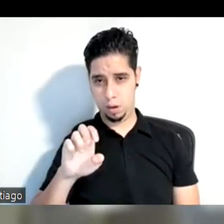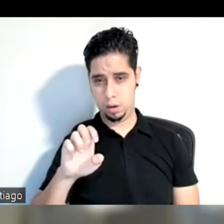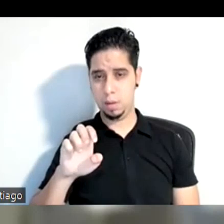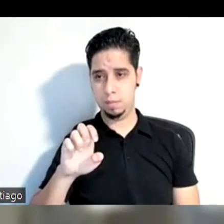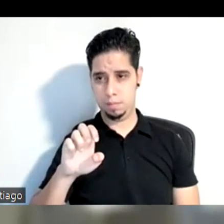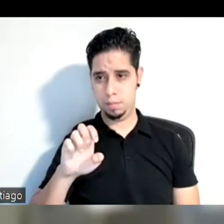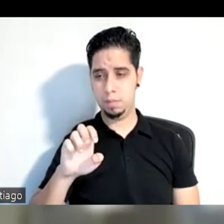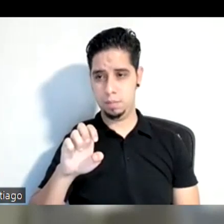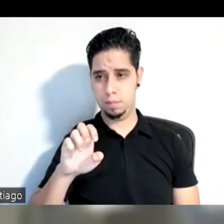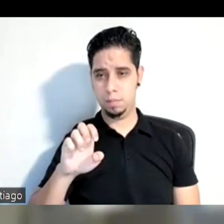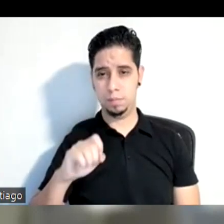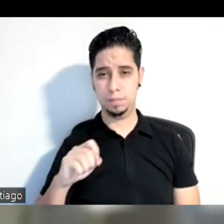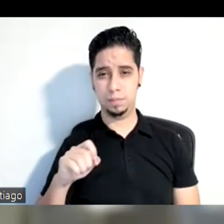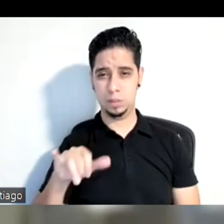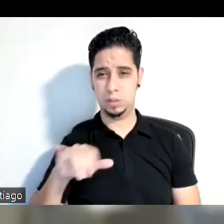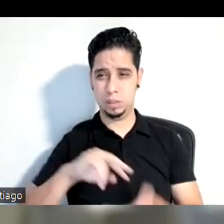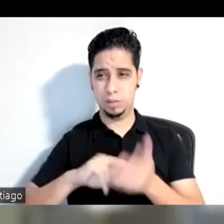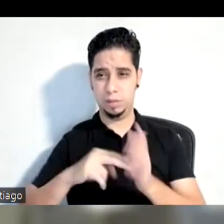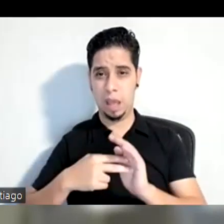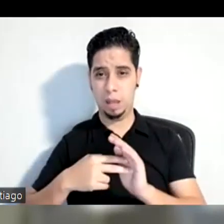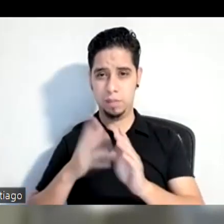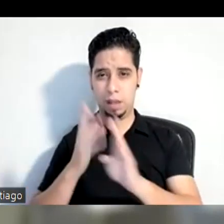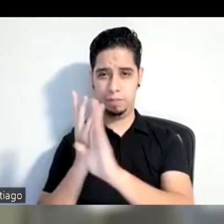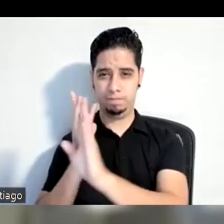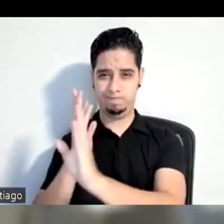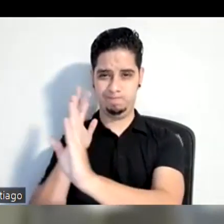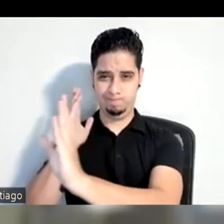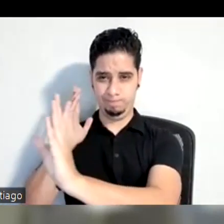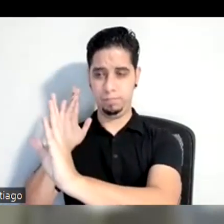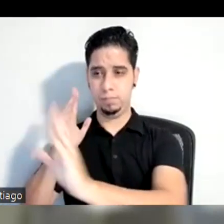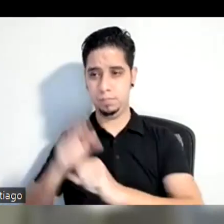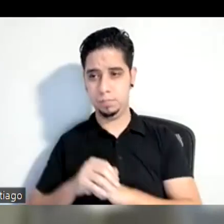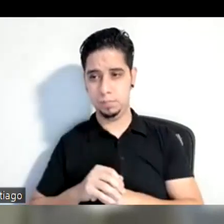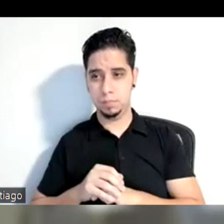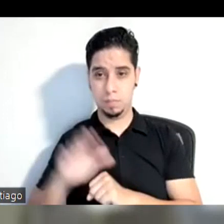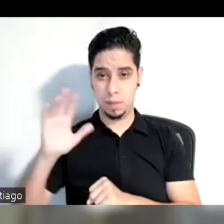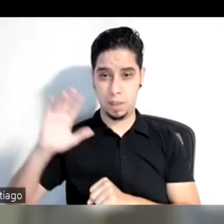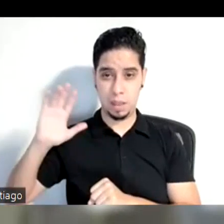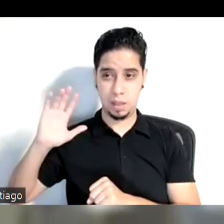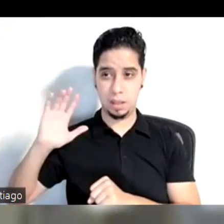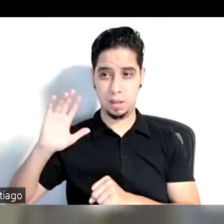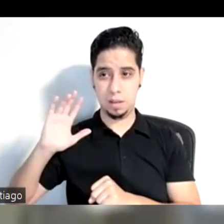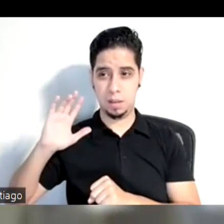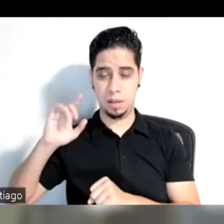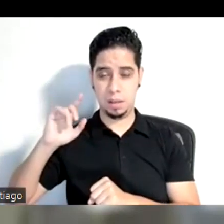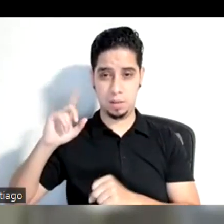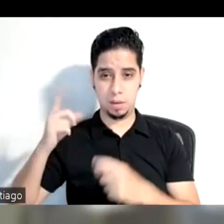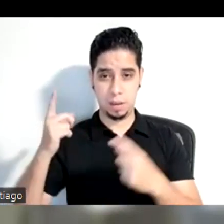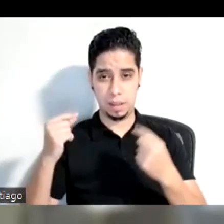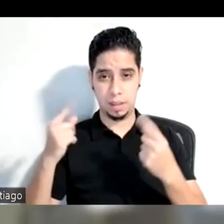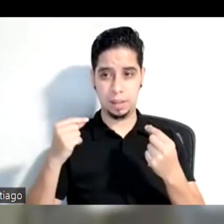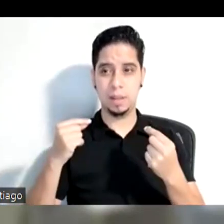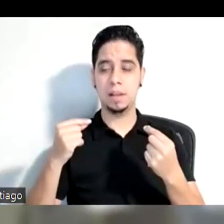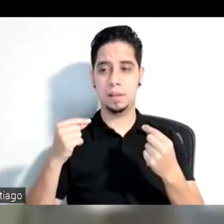Q-U-E-U-E, ¿verdad? Eso es lo que significa en las filas. Pues anteriormente ellos iban a las